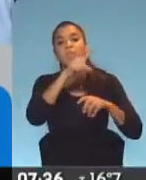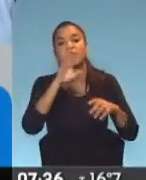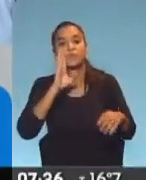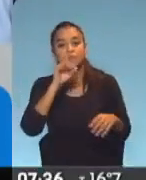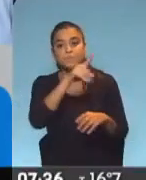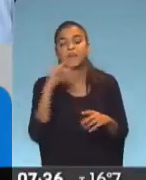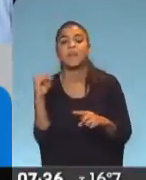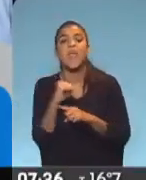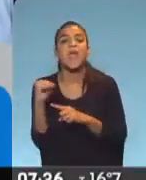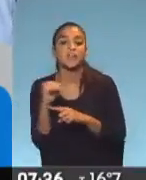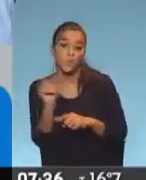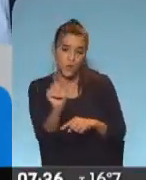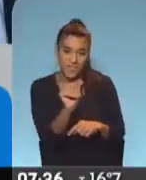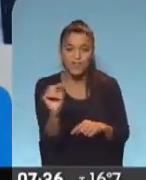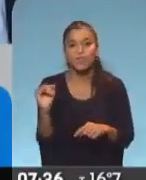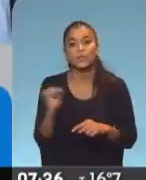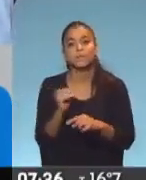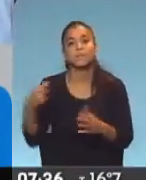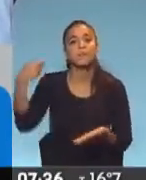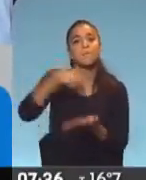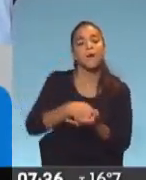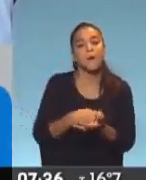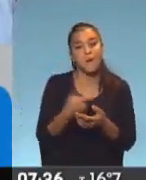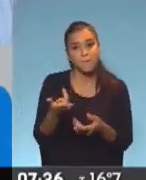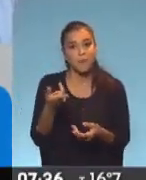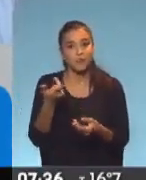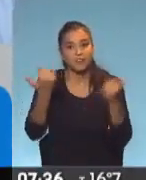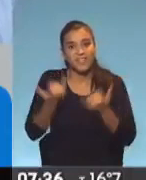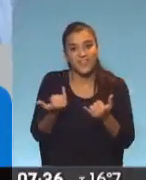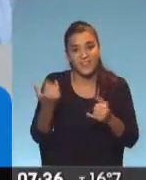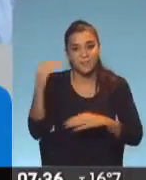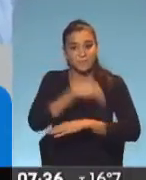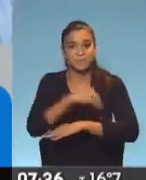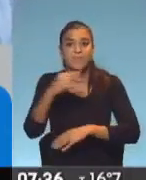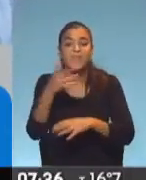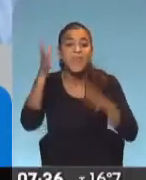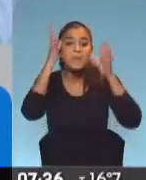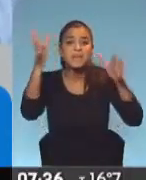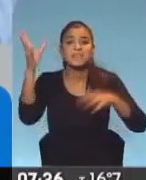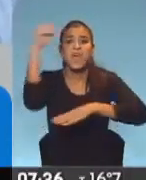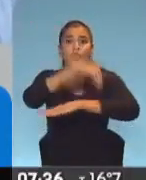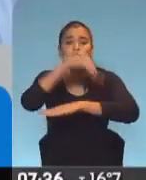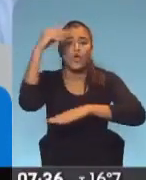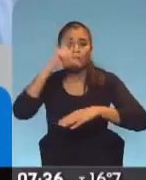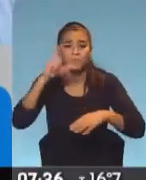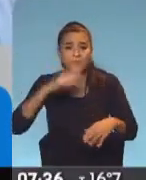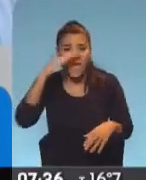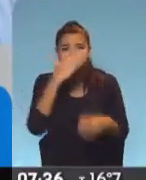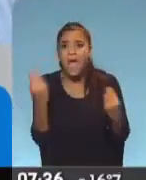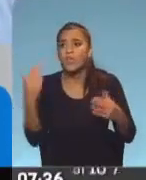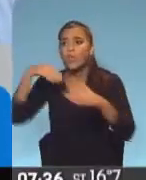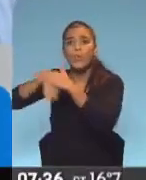cotizó negativo un ratito, digamos. Entonces te pagaban por tenerlo. ¿Esto por qué? Porque hay tanto petróleo que no hay dónde guardarlo. Todos los sistemas